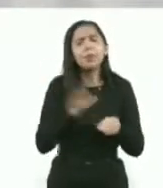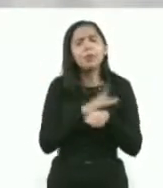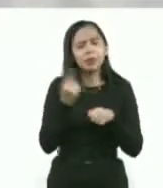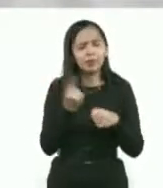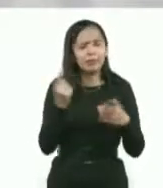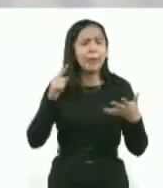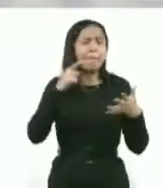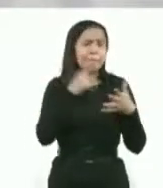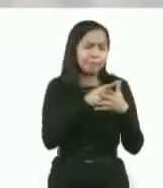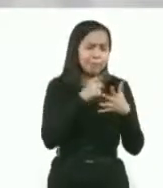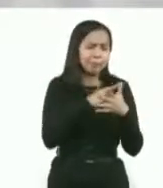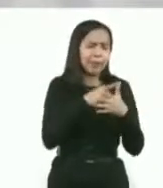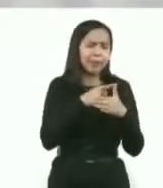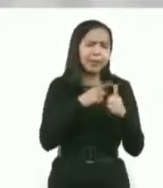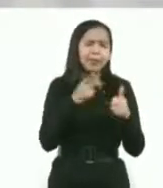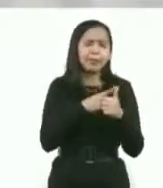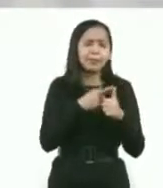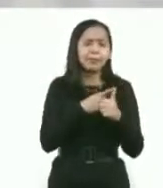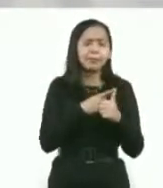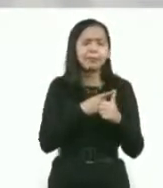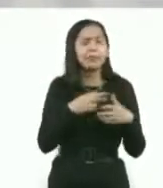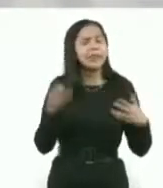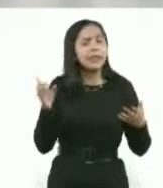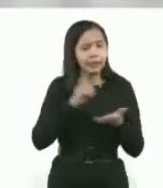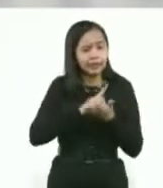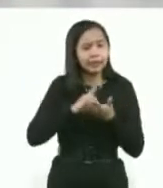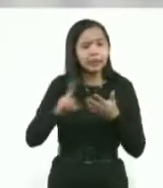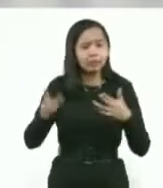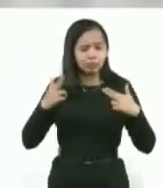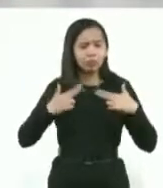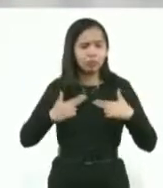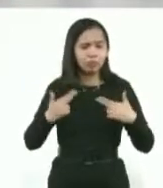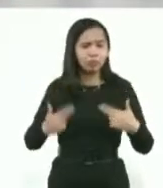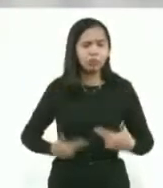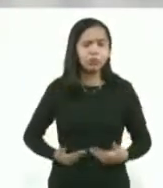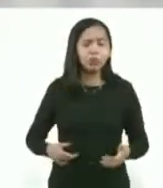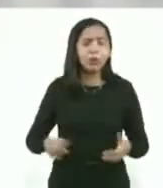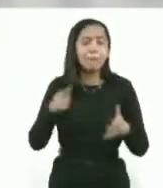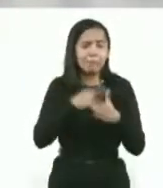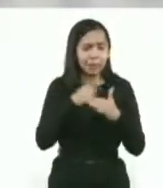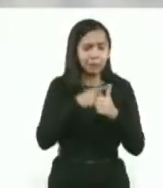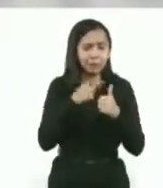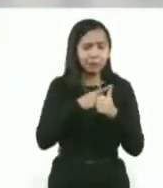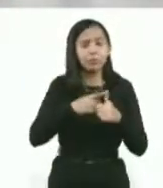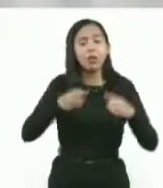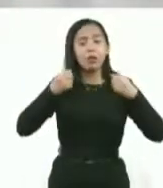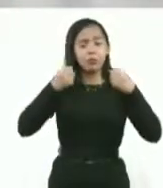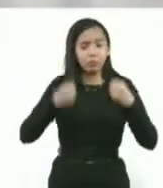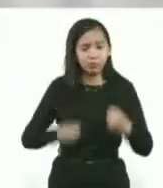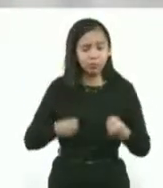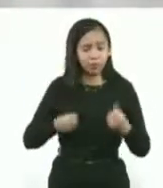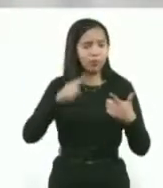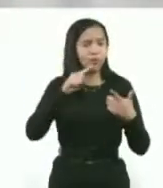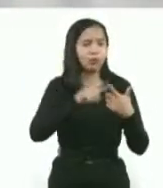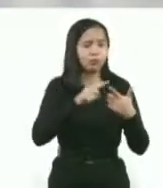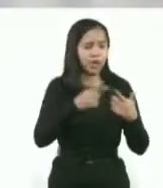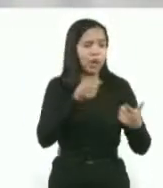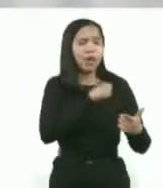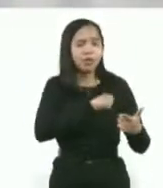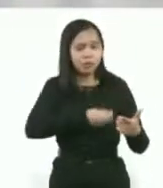de ser el consumo como derecho humano, un consumo seguro,